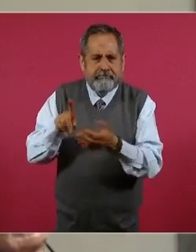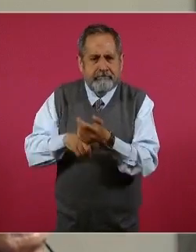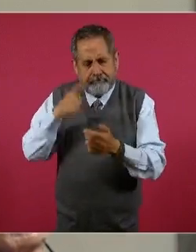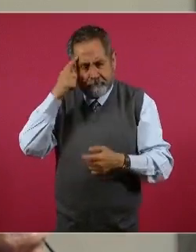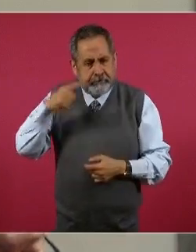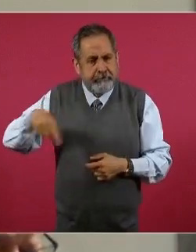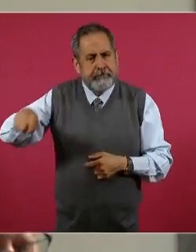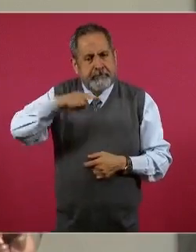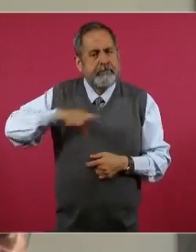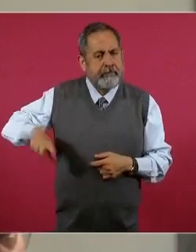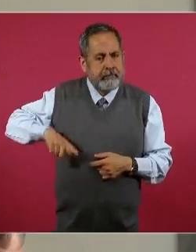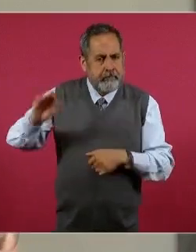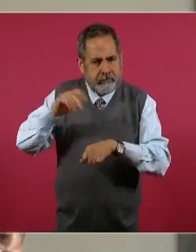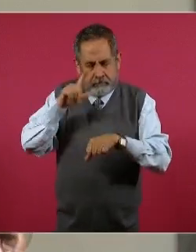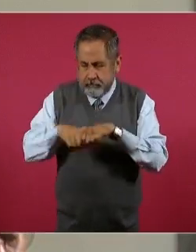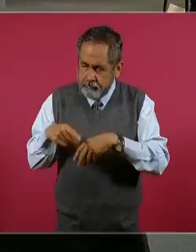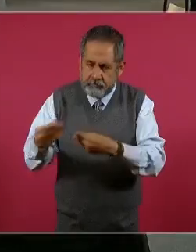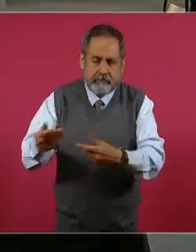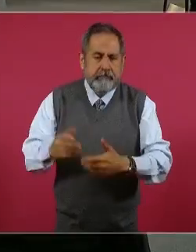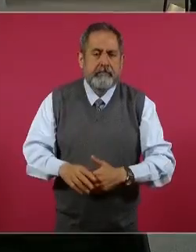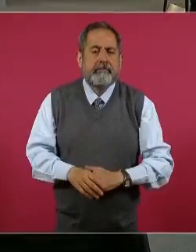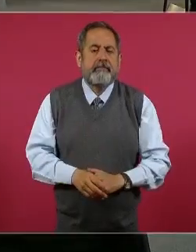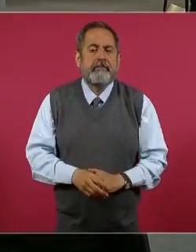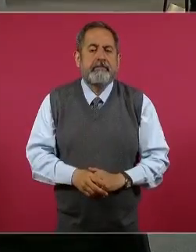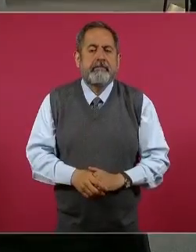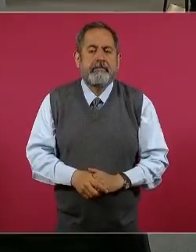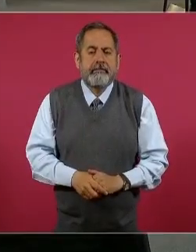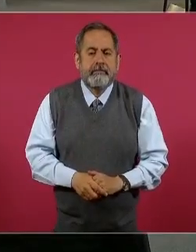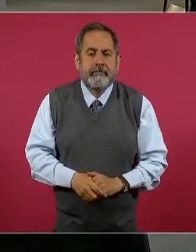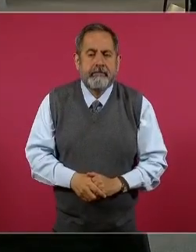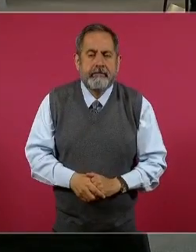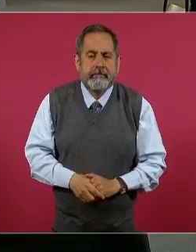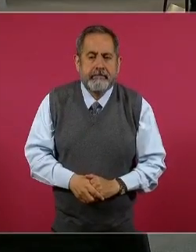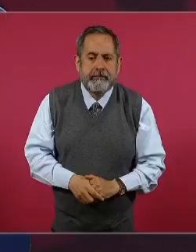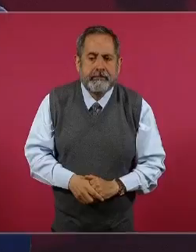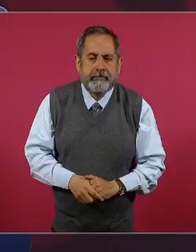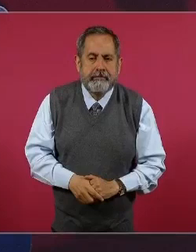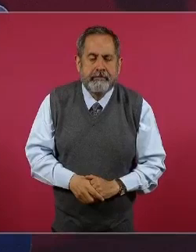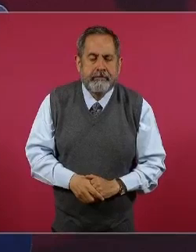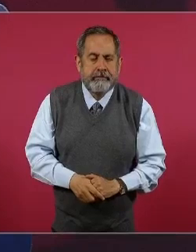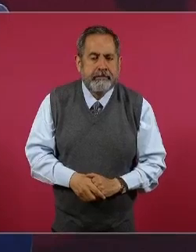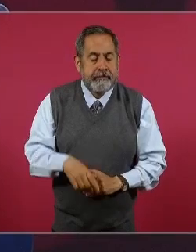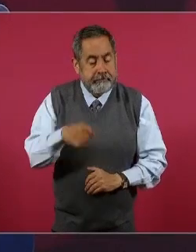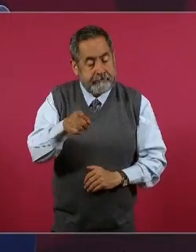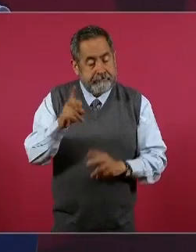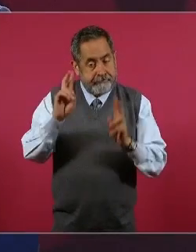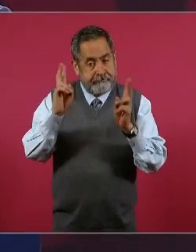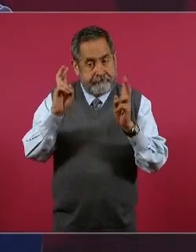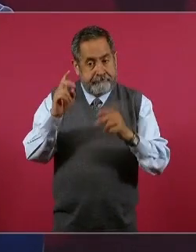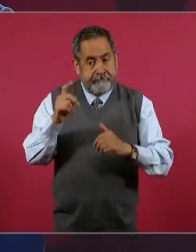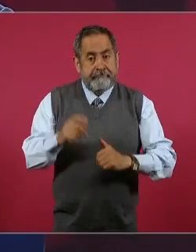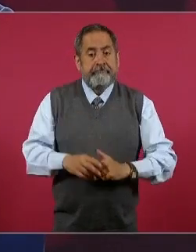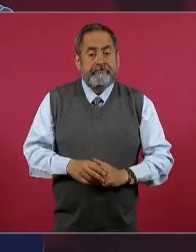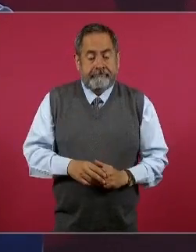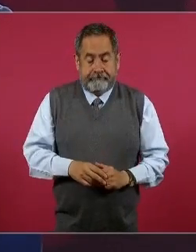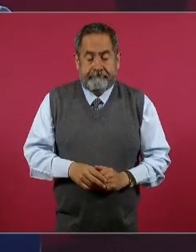pudieran recibir del gobierno federal? Pues es un tema que debe de